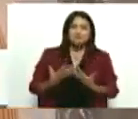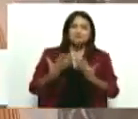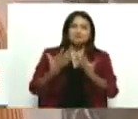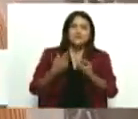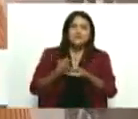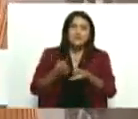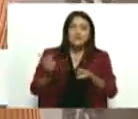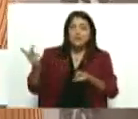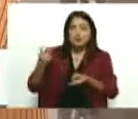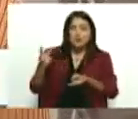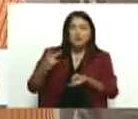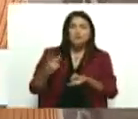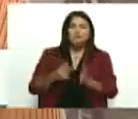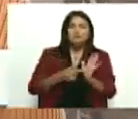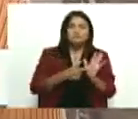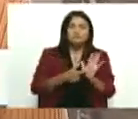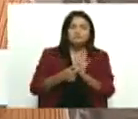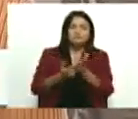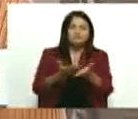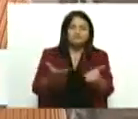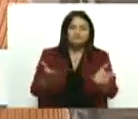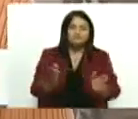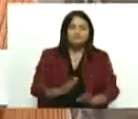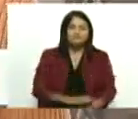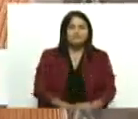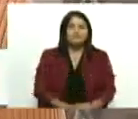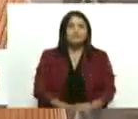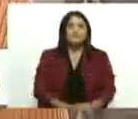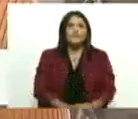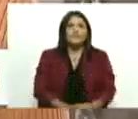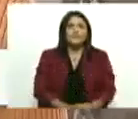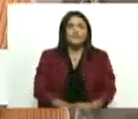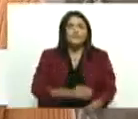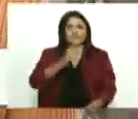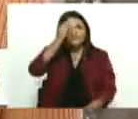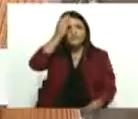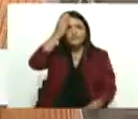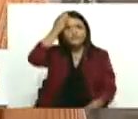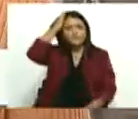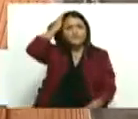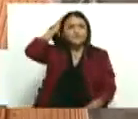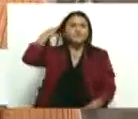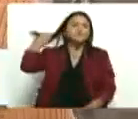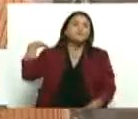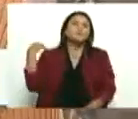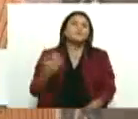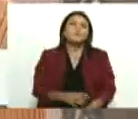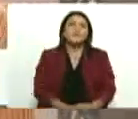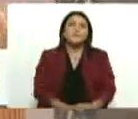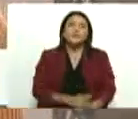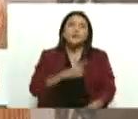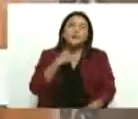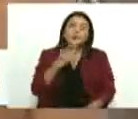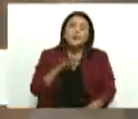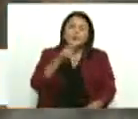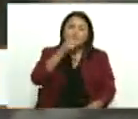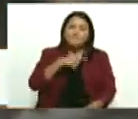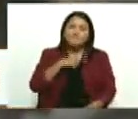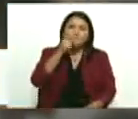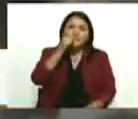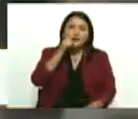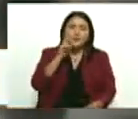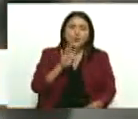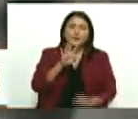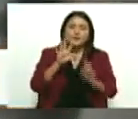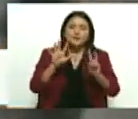podemos nosotros trazar de uno de los golpes más duros que nos ha acompañado durante estos 47 años. Muchísimas gracias. Bien,